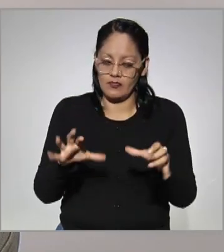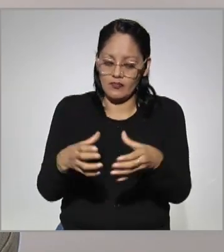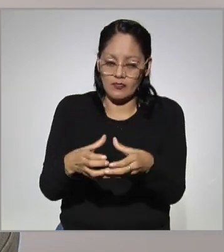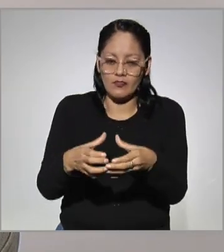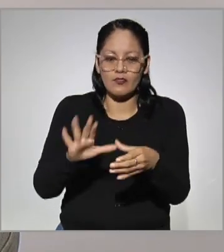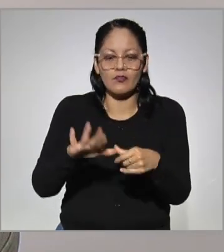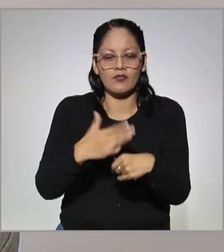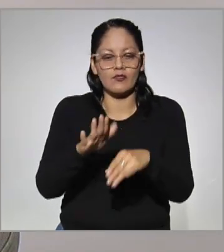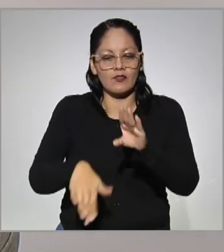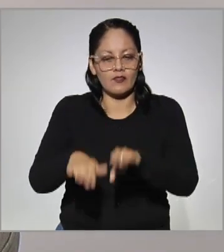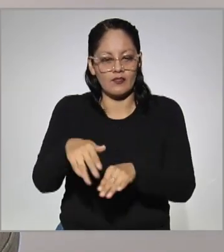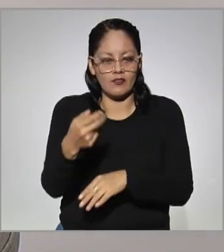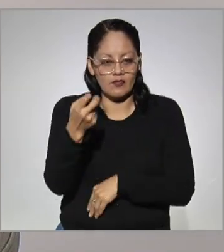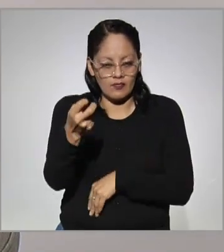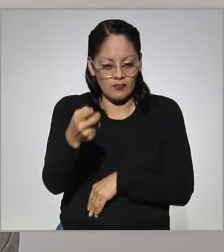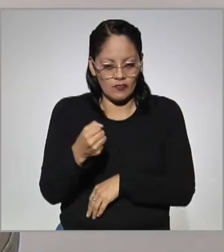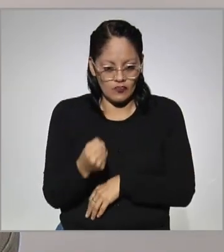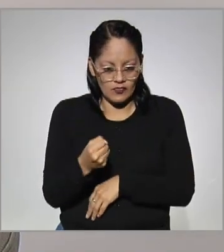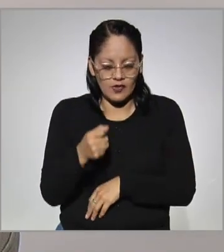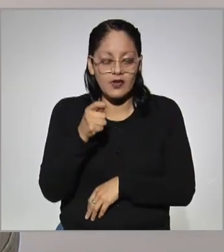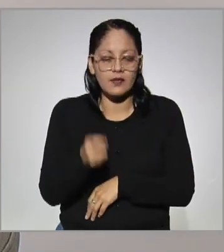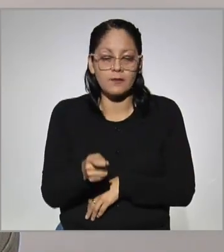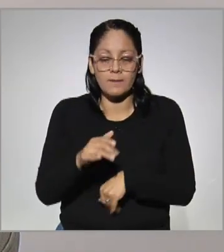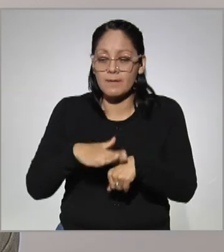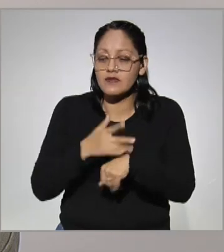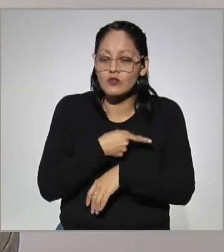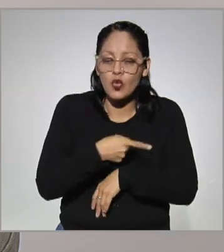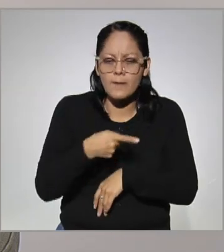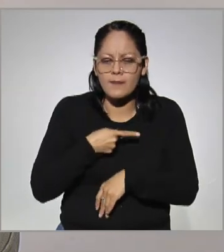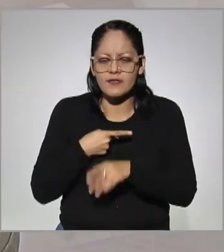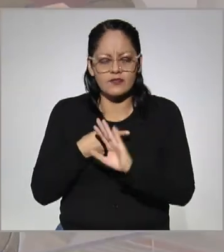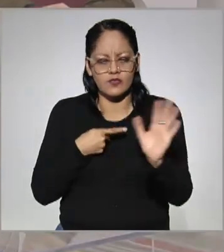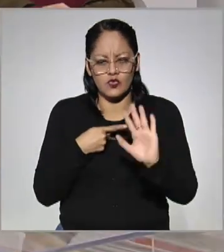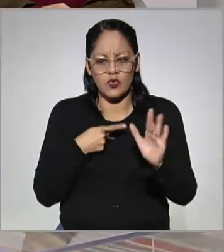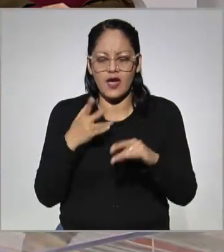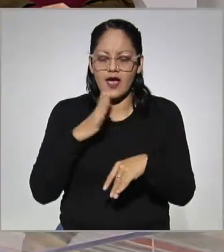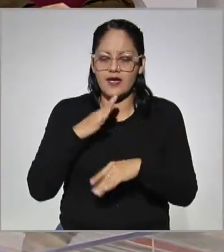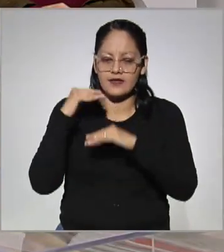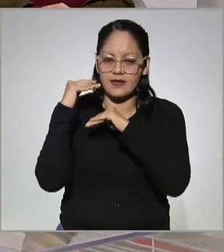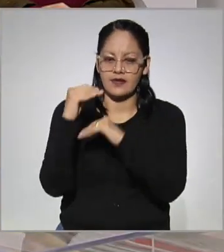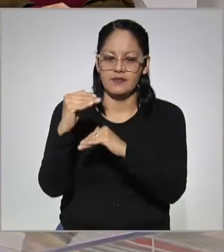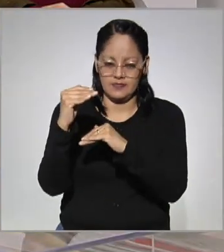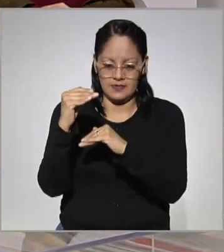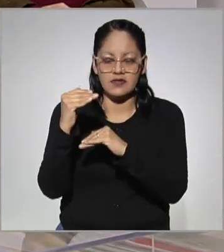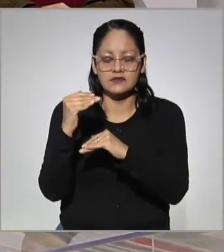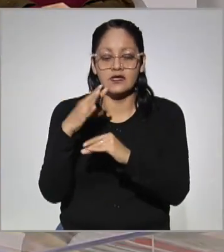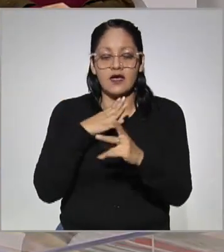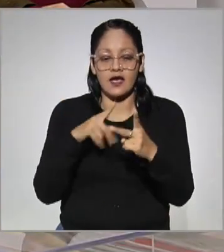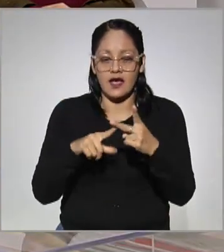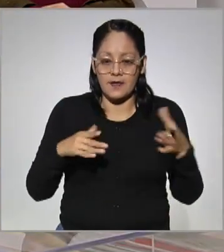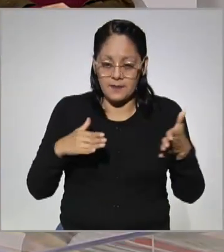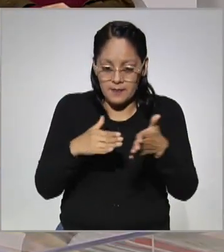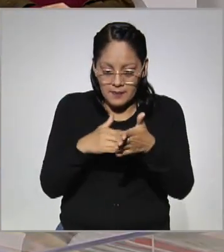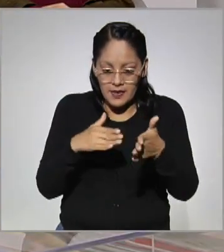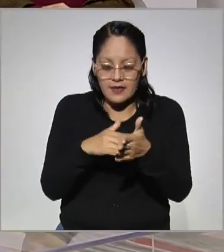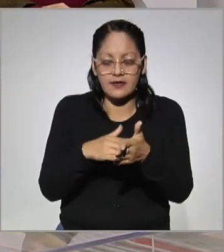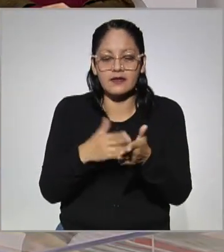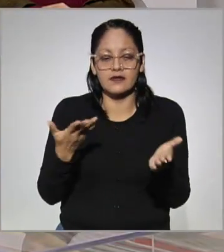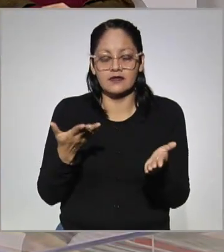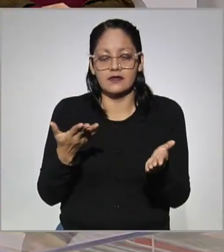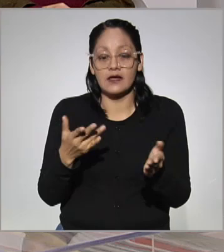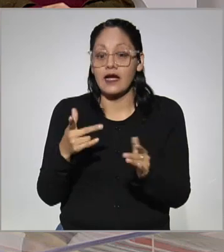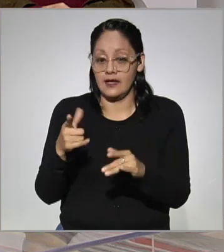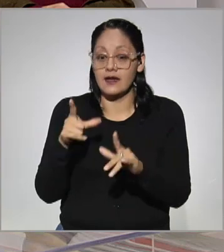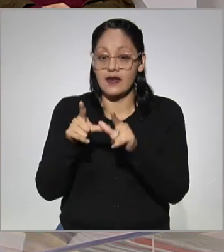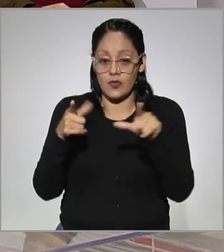comunidades, porque a veces eso es lo que impacta, más que la pobreza, sino las limitantes que se tienen, las barreras que ponen las comunidades. El